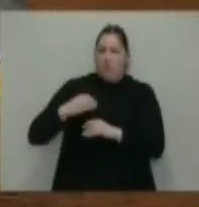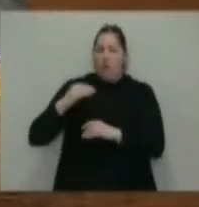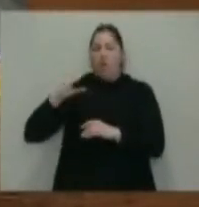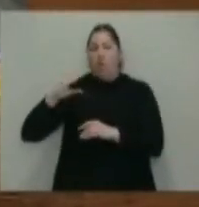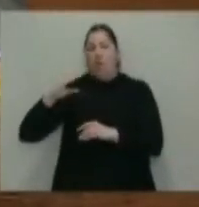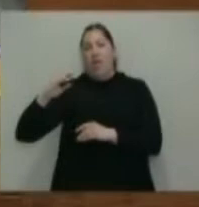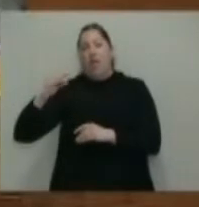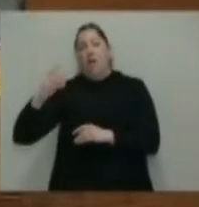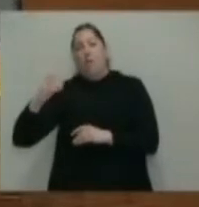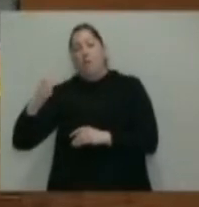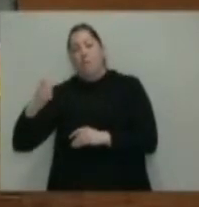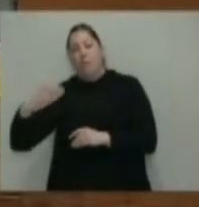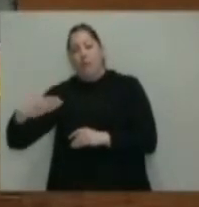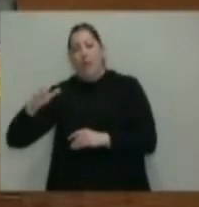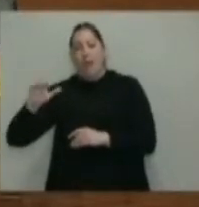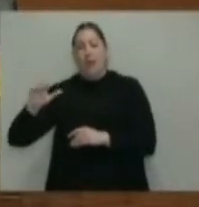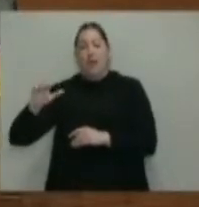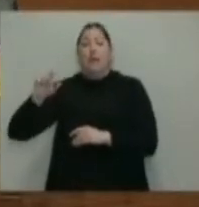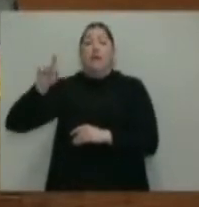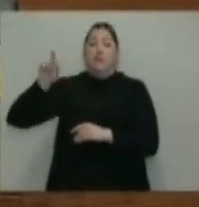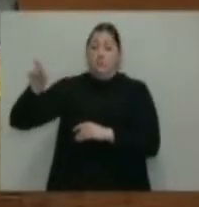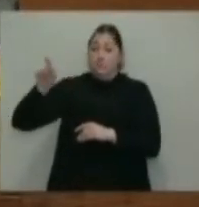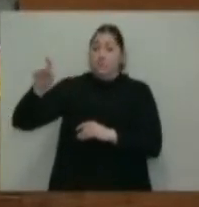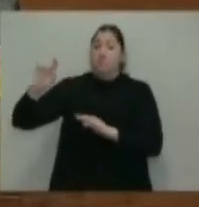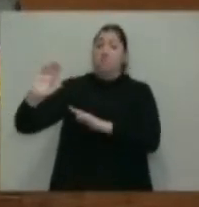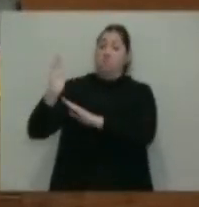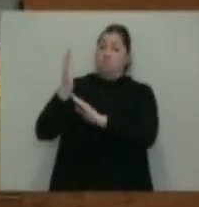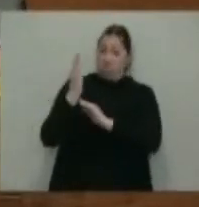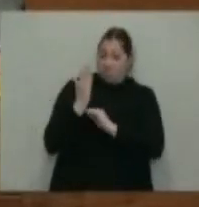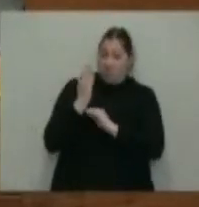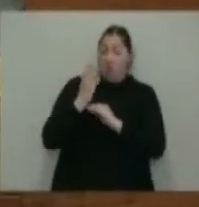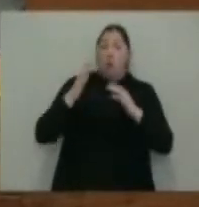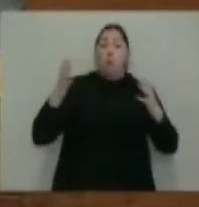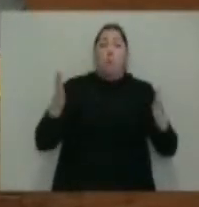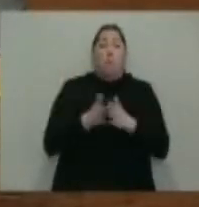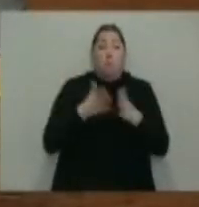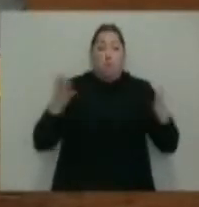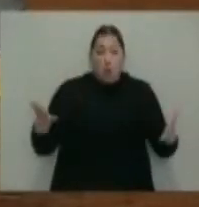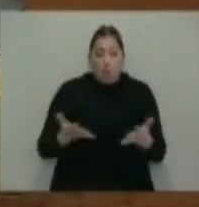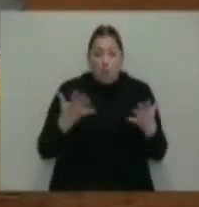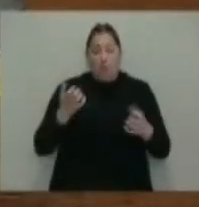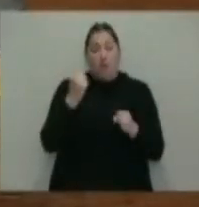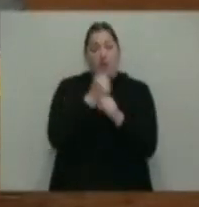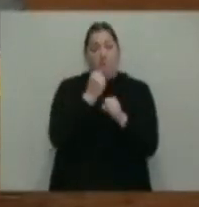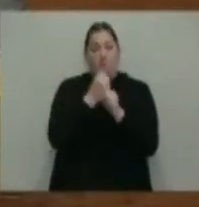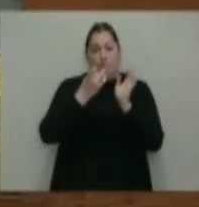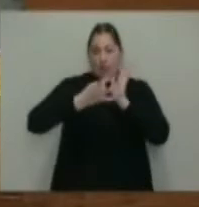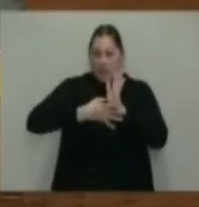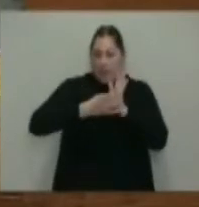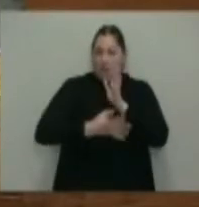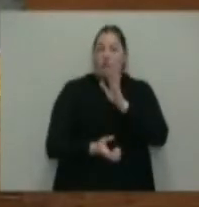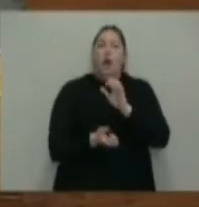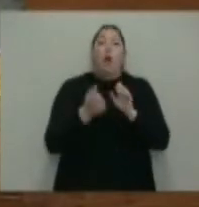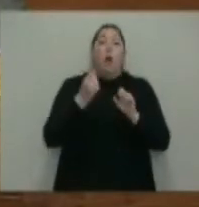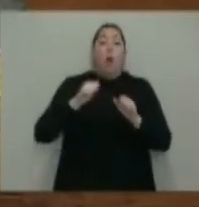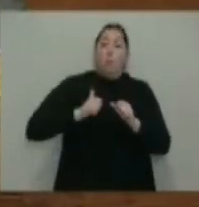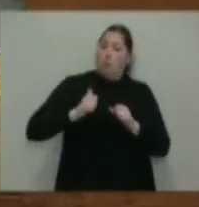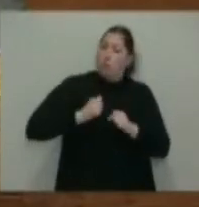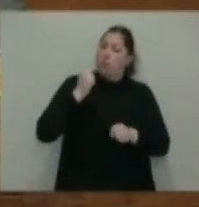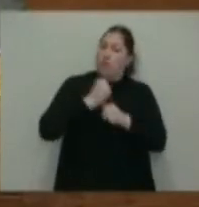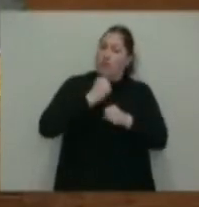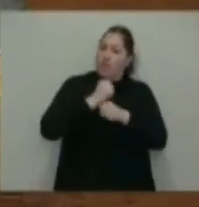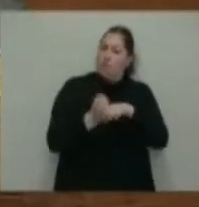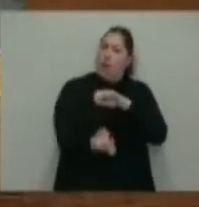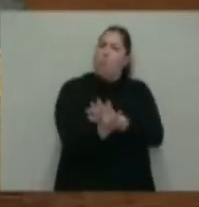programas de empleo que tengan por objetivo la erradicación del desempleo, la promoción del empleo de calidad, el aumento de la productividad y la creación de oportunidades de trabajo para todos